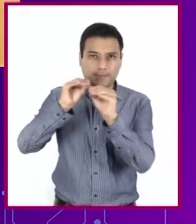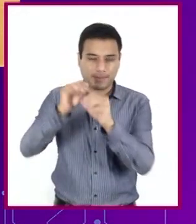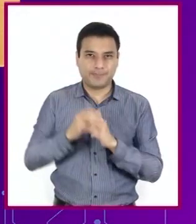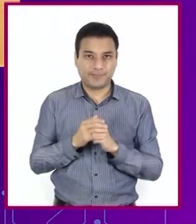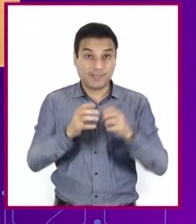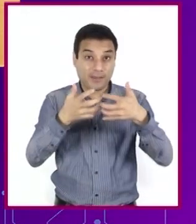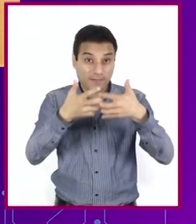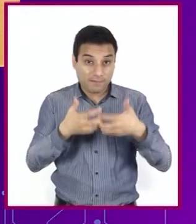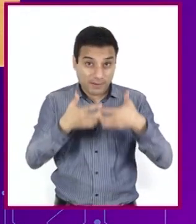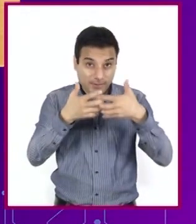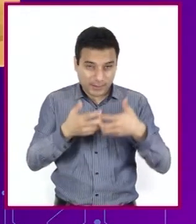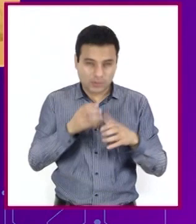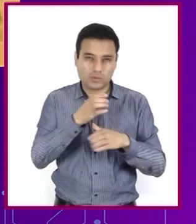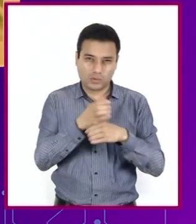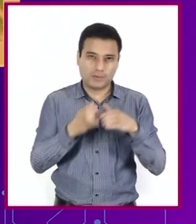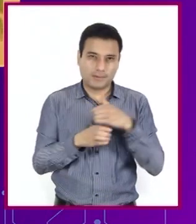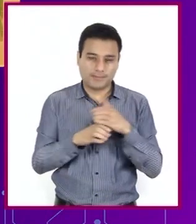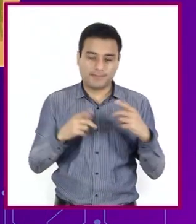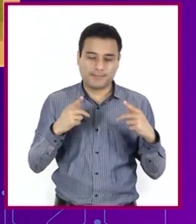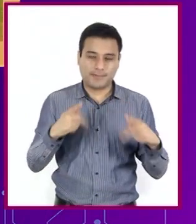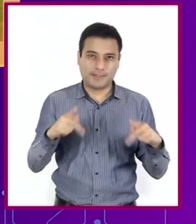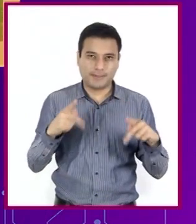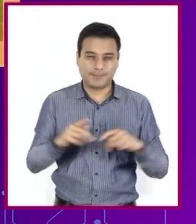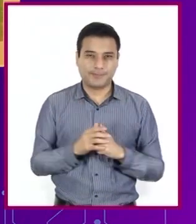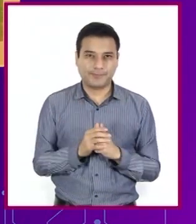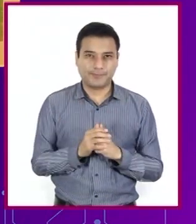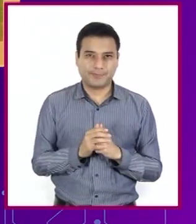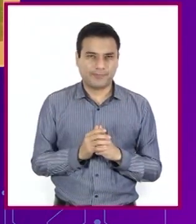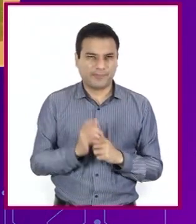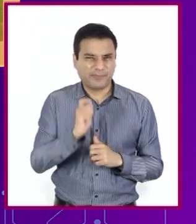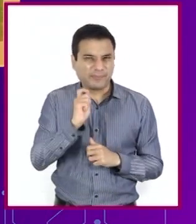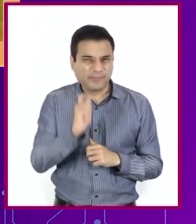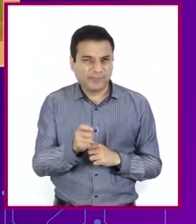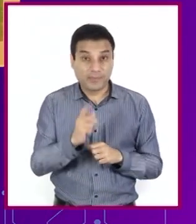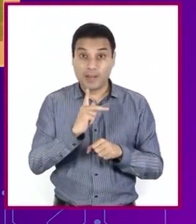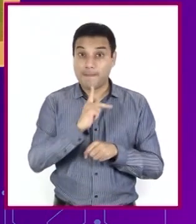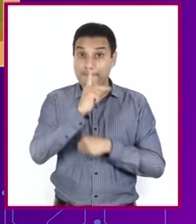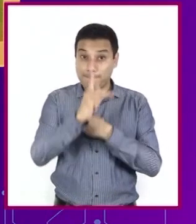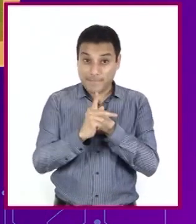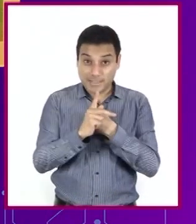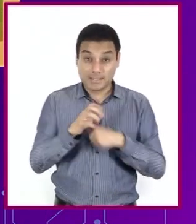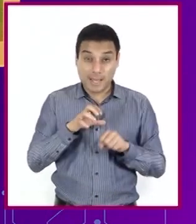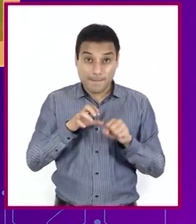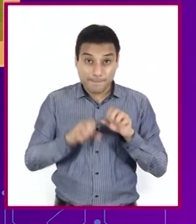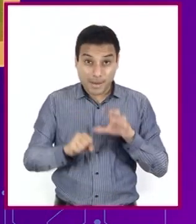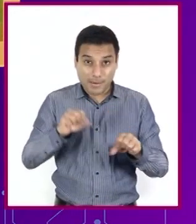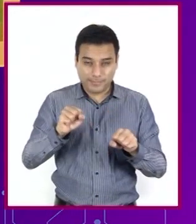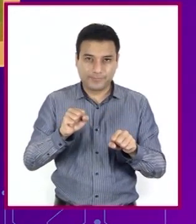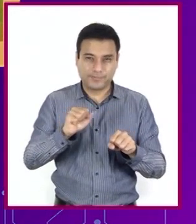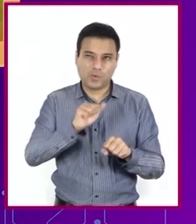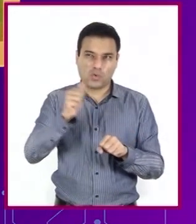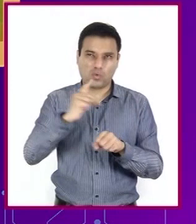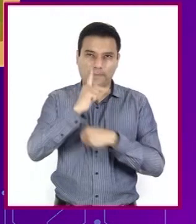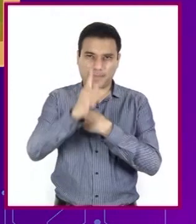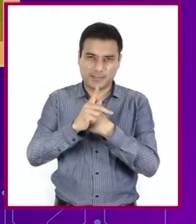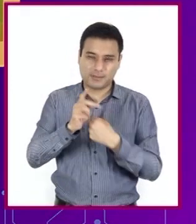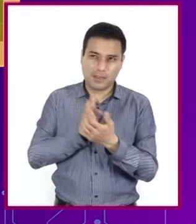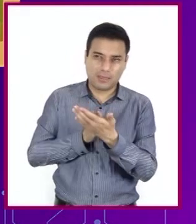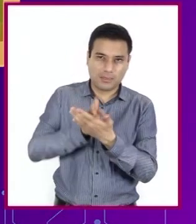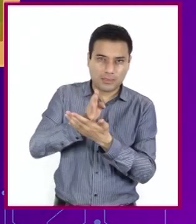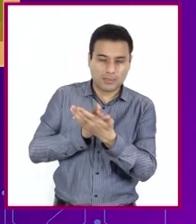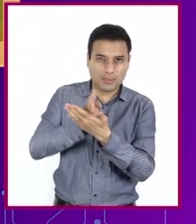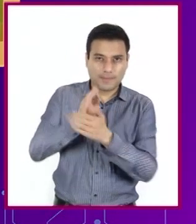nuestras fábricas. Es decir, el imperialismo estimuló la conquista de otras naciones como una forma de